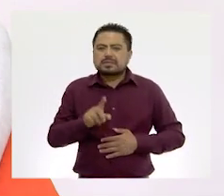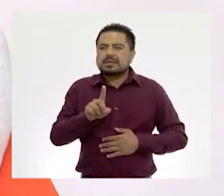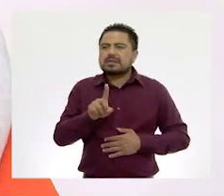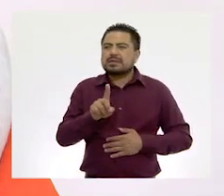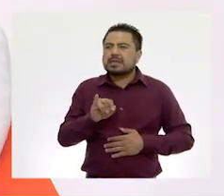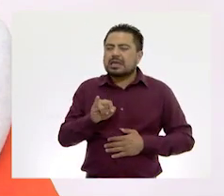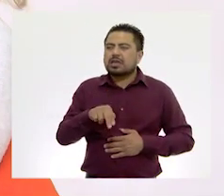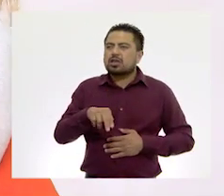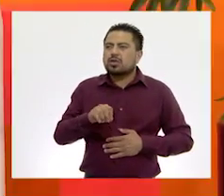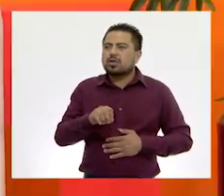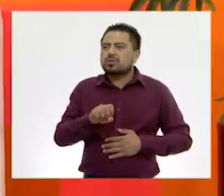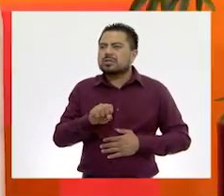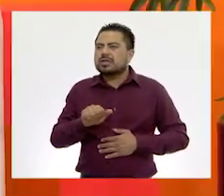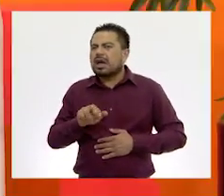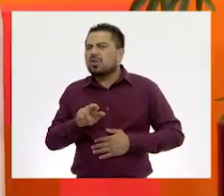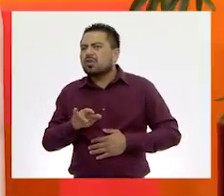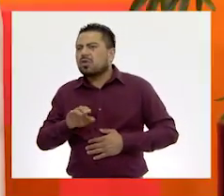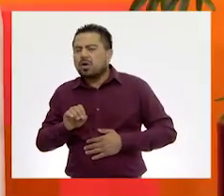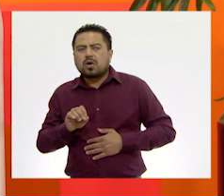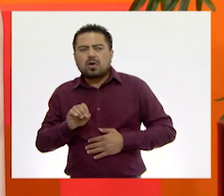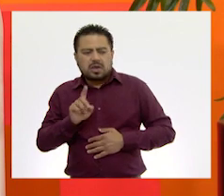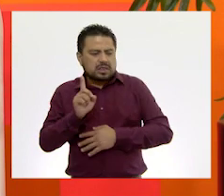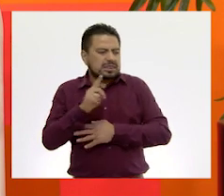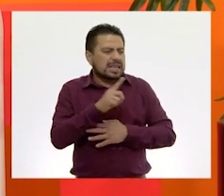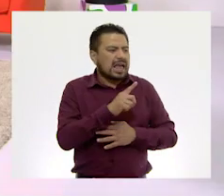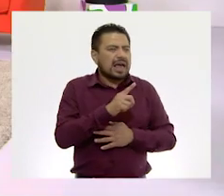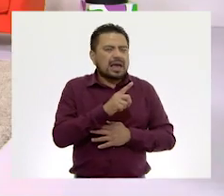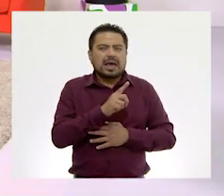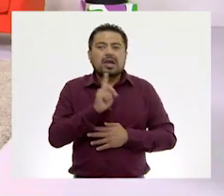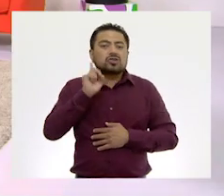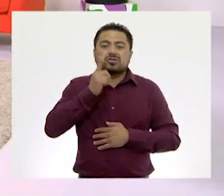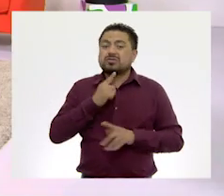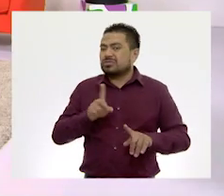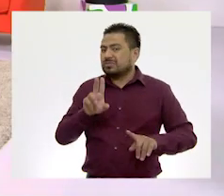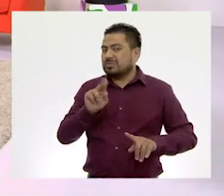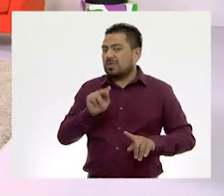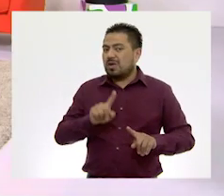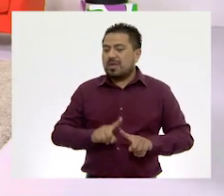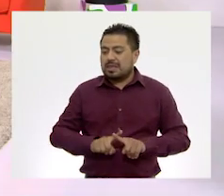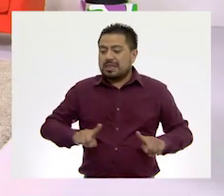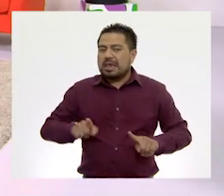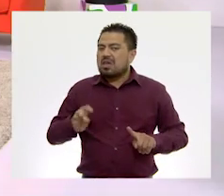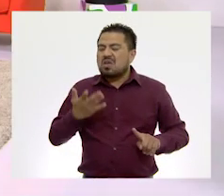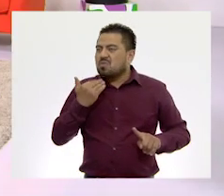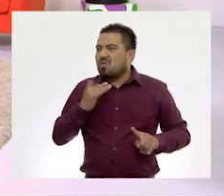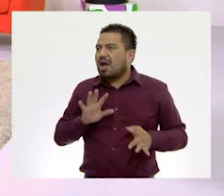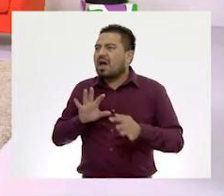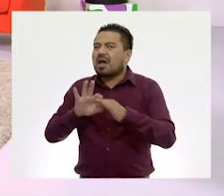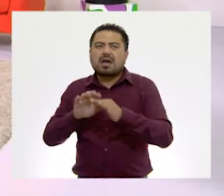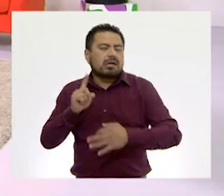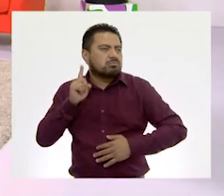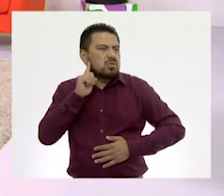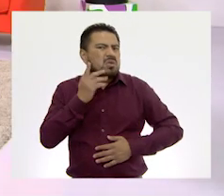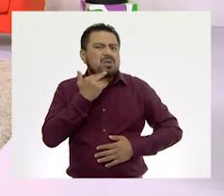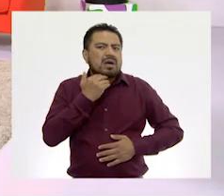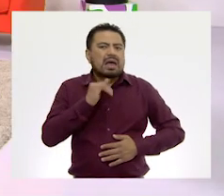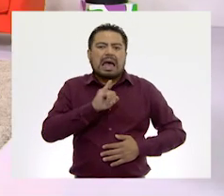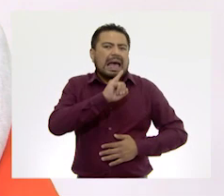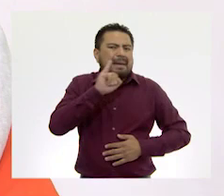Dinosaurio, y le remite. Pero al niño sordo no, él no tiene esa correspondencia sonora ni la va a tener